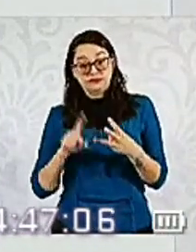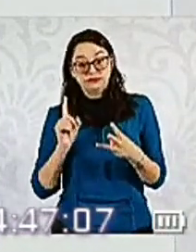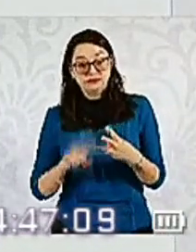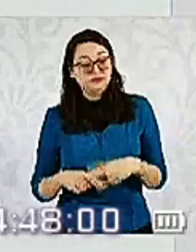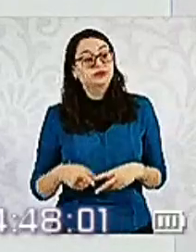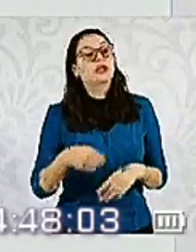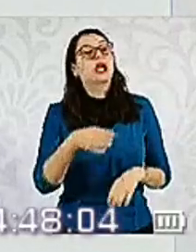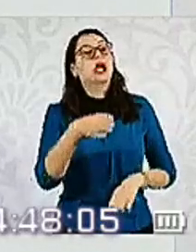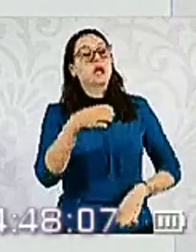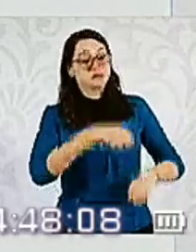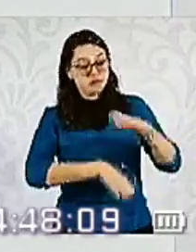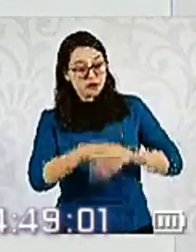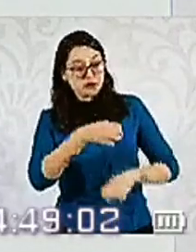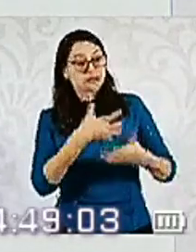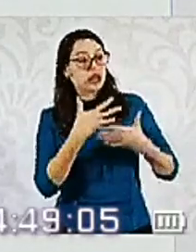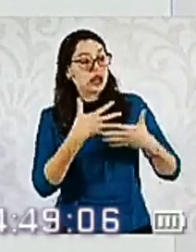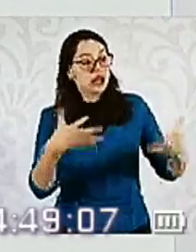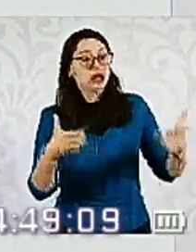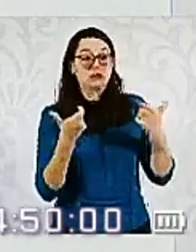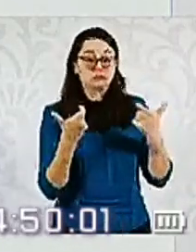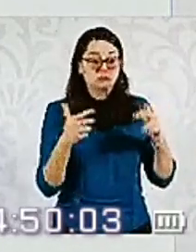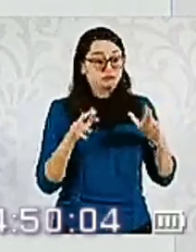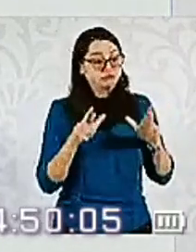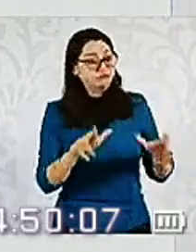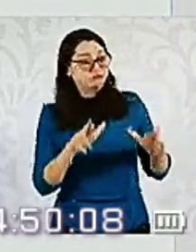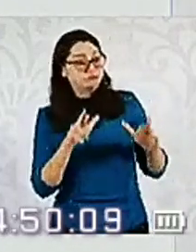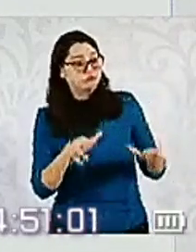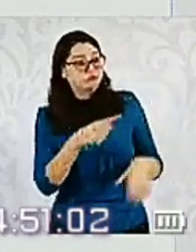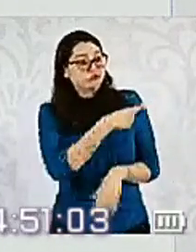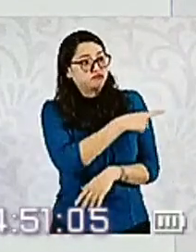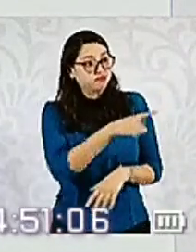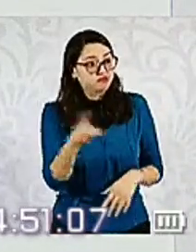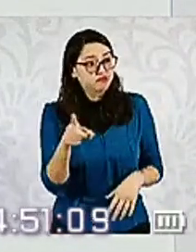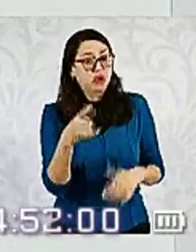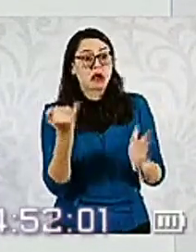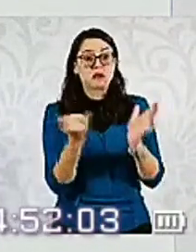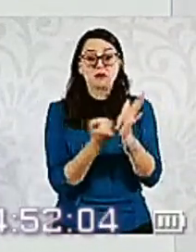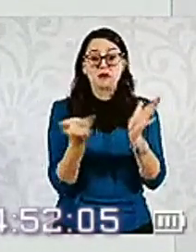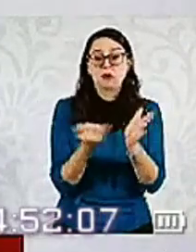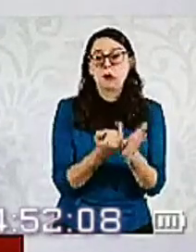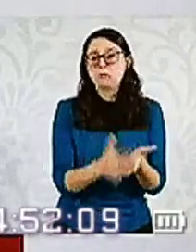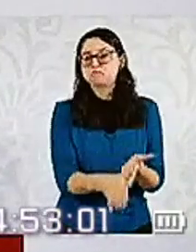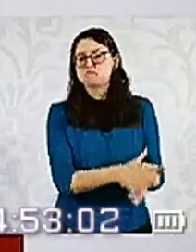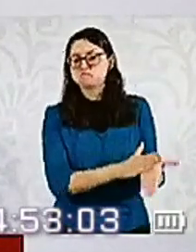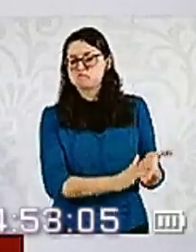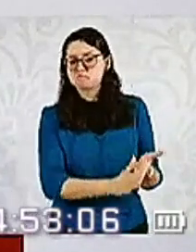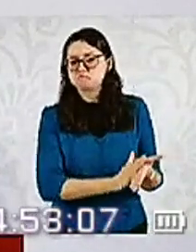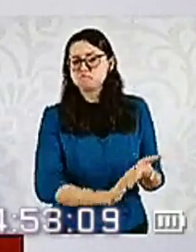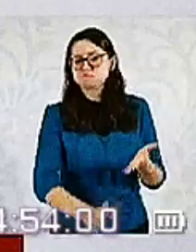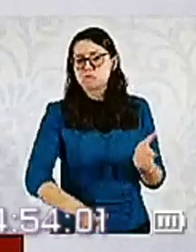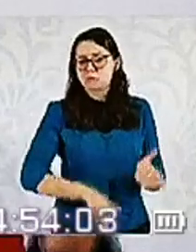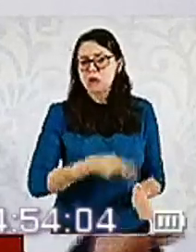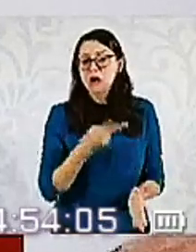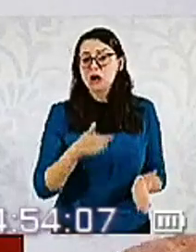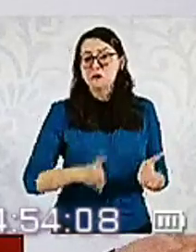impuestos. Las grandes fortunas eran beneficiadas cada cambio de administración, venía una condonación de